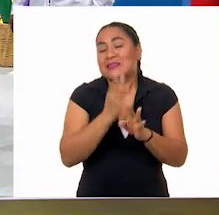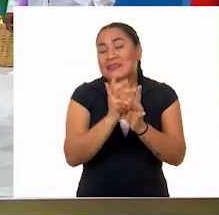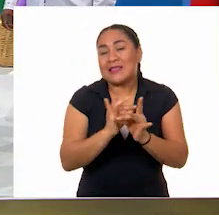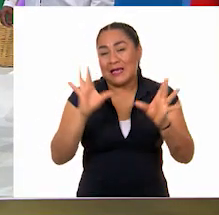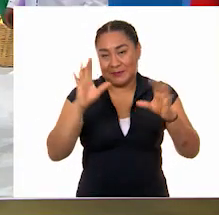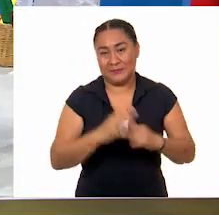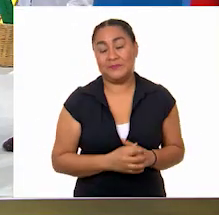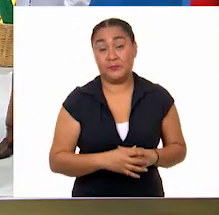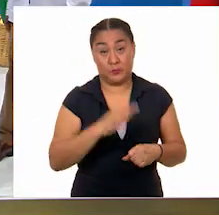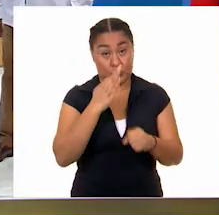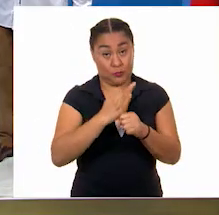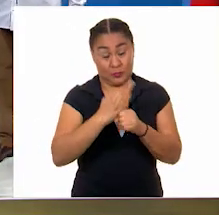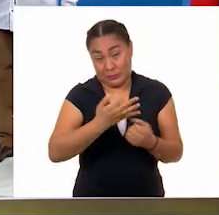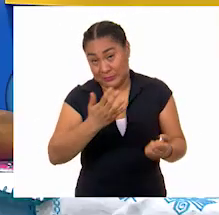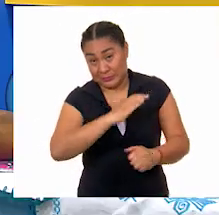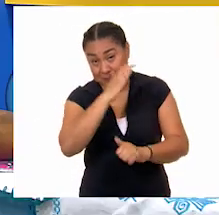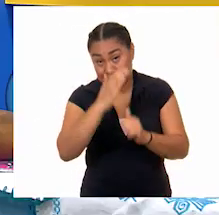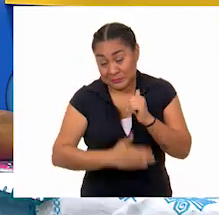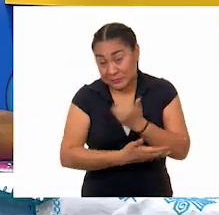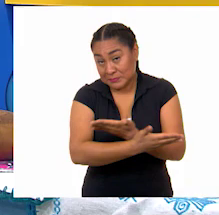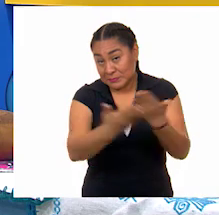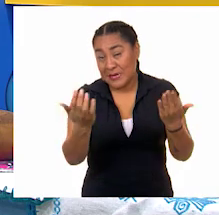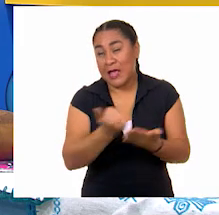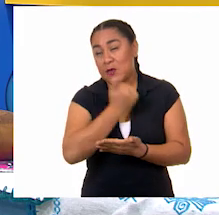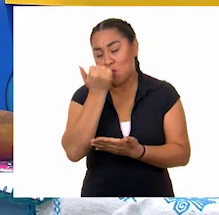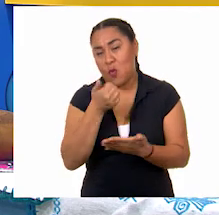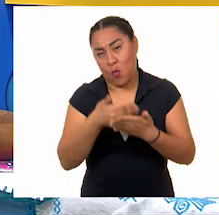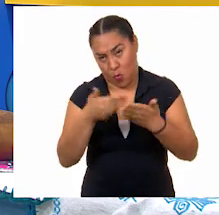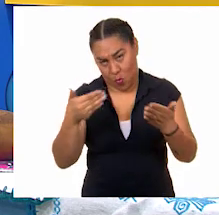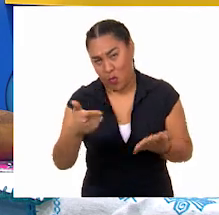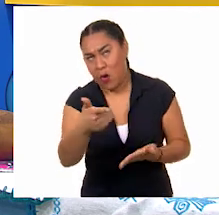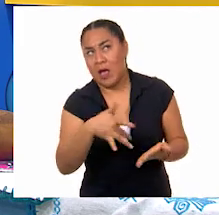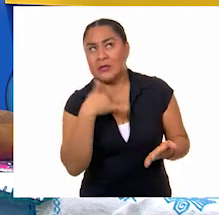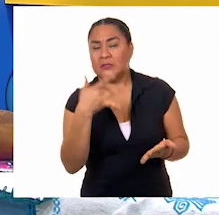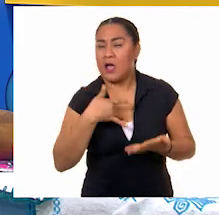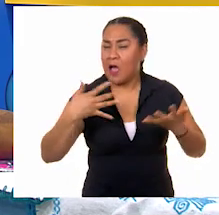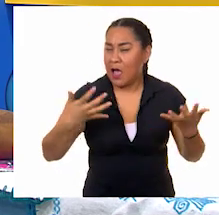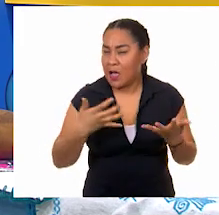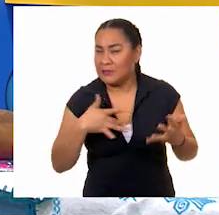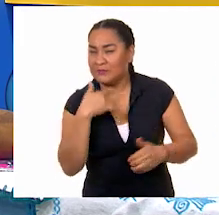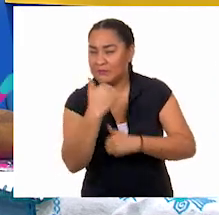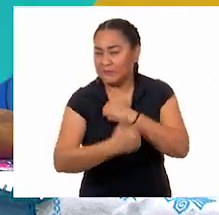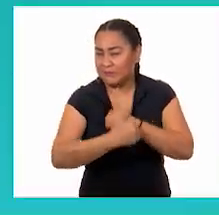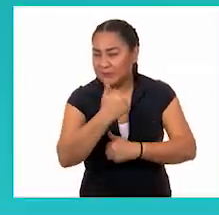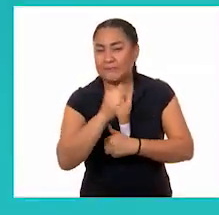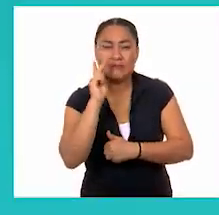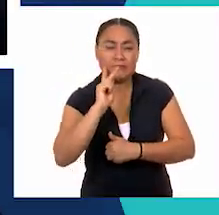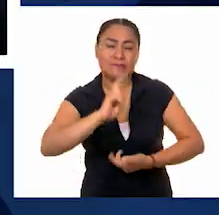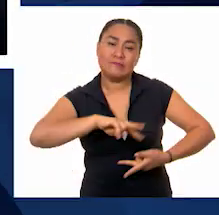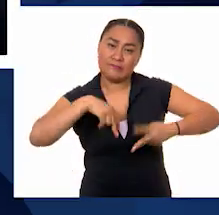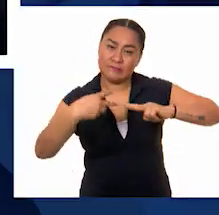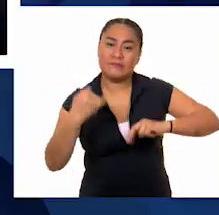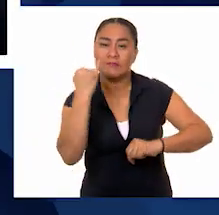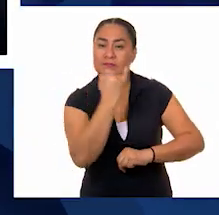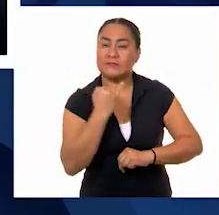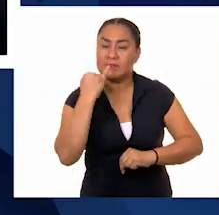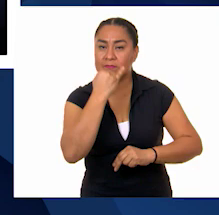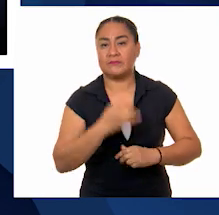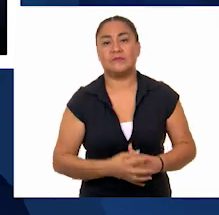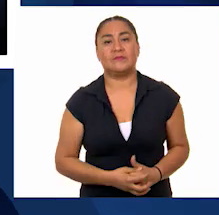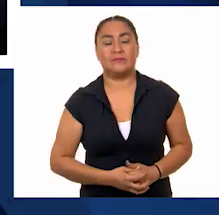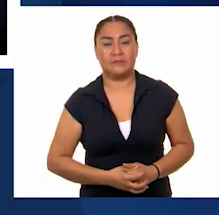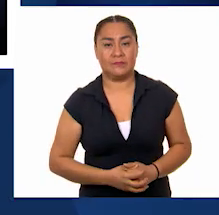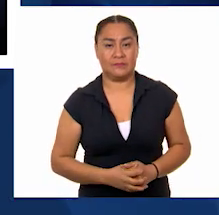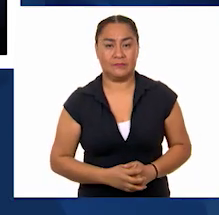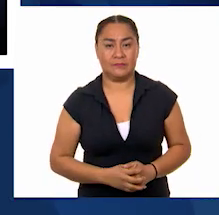ahora, alumnos, para concluir, alumnas y alumnos, le proponemos un reto. Nato, y machana, si mi hija tiene una. ¿Es monata?